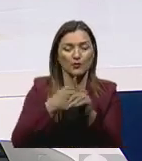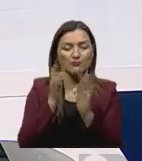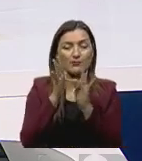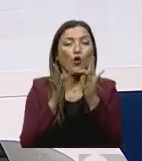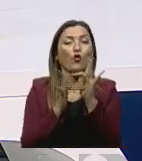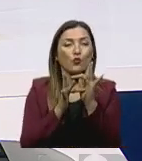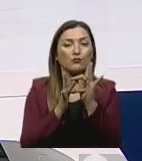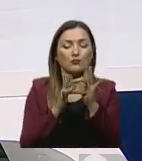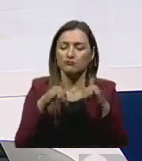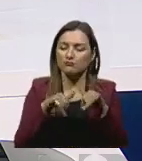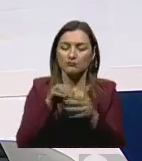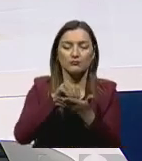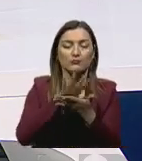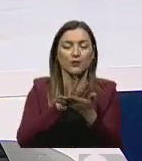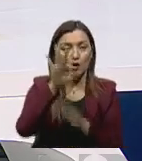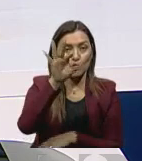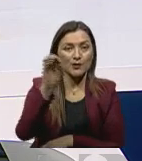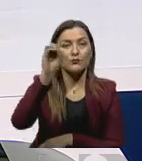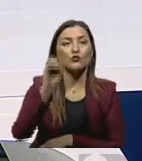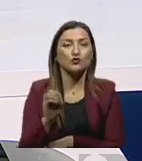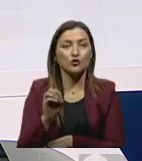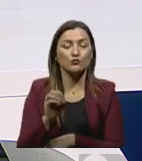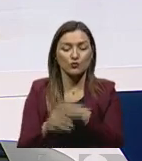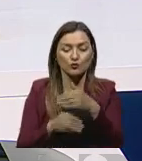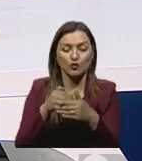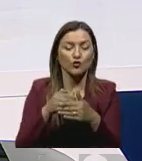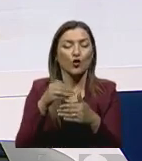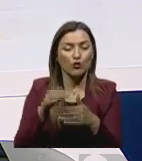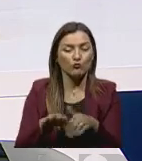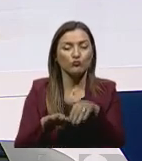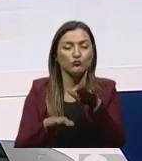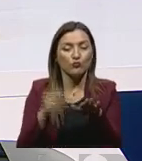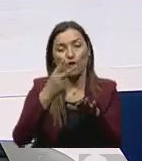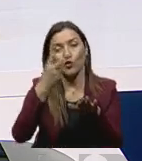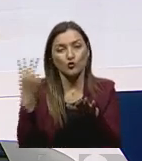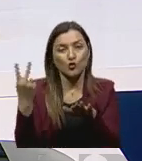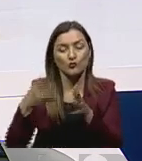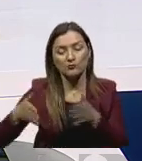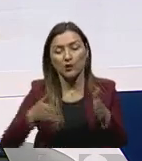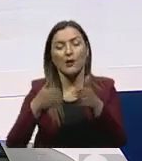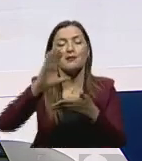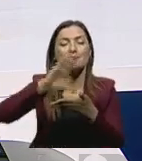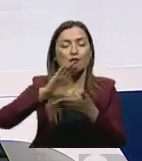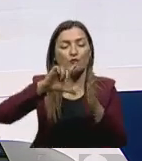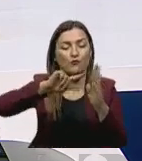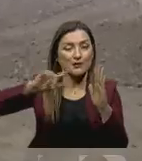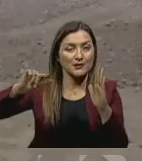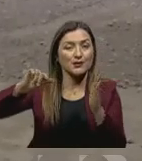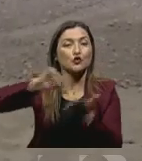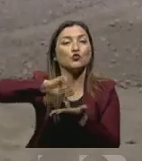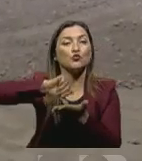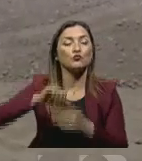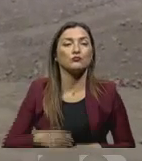ejecutada en un 90% y ahora trabajan en la fase 2 la cual incluye vías del centro financiero de la ciudad